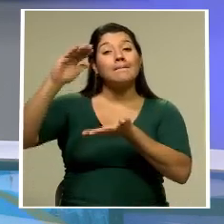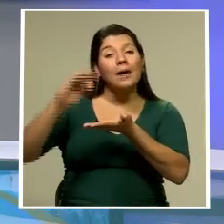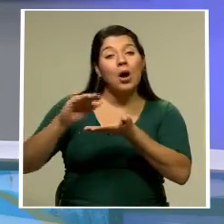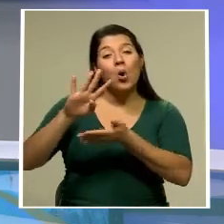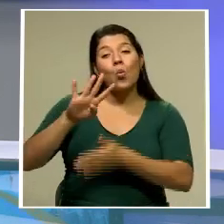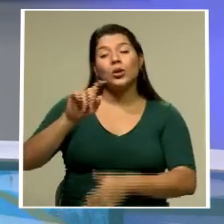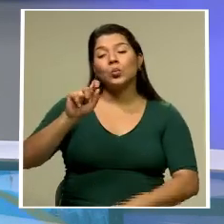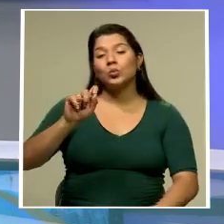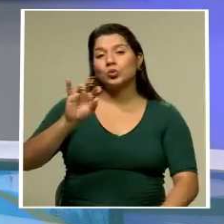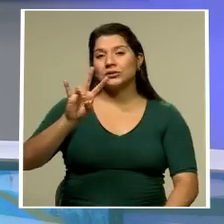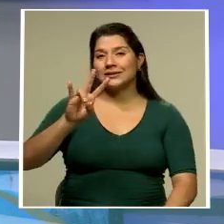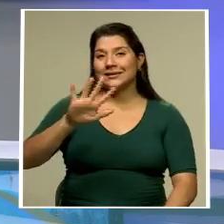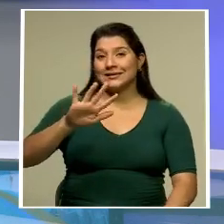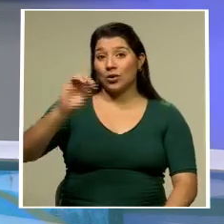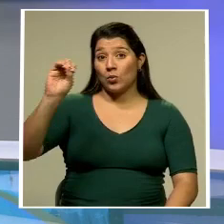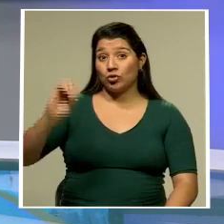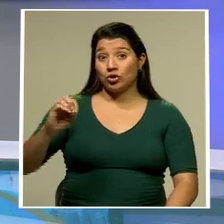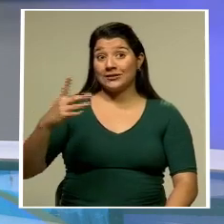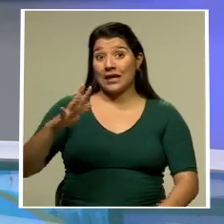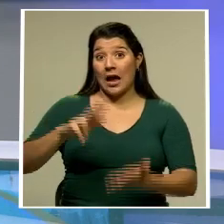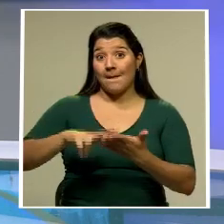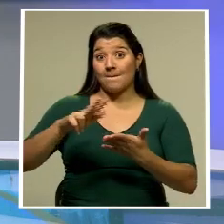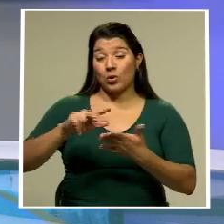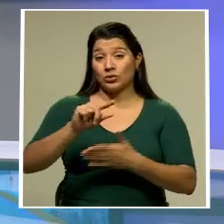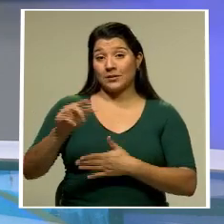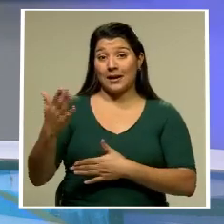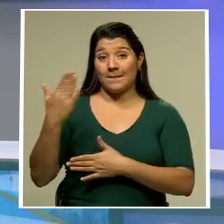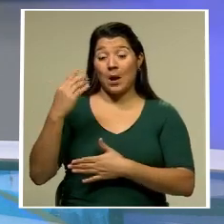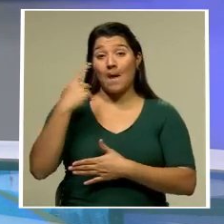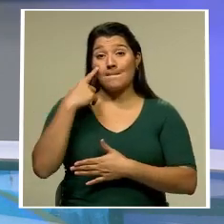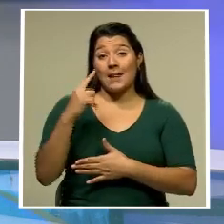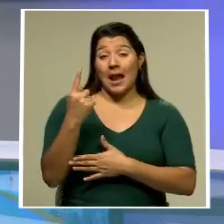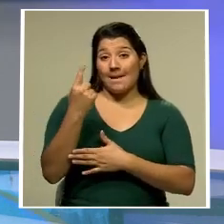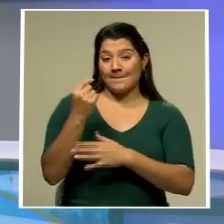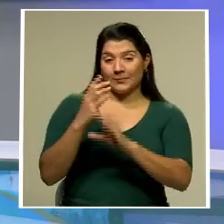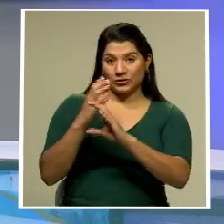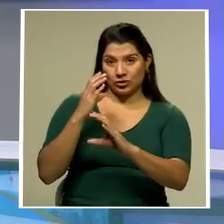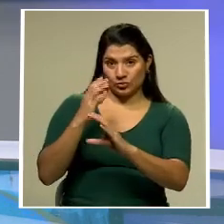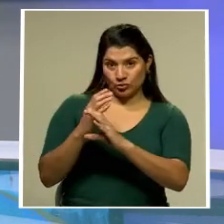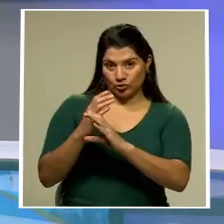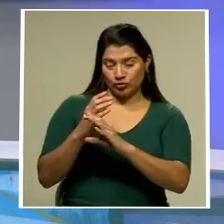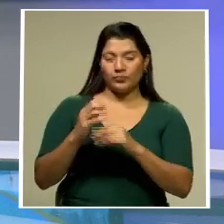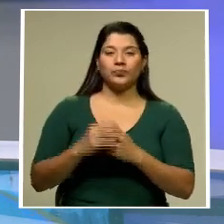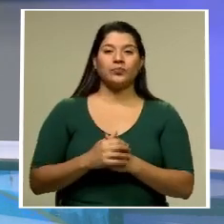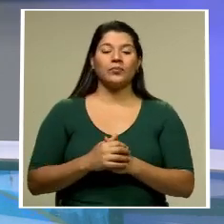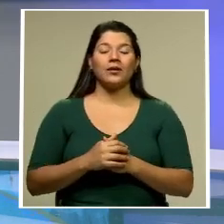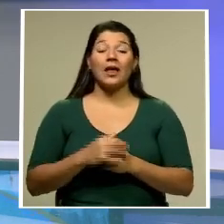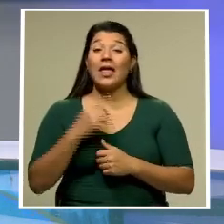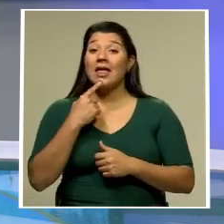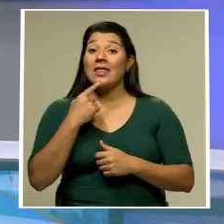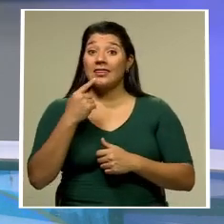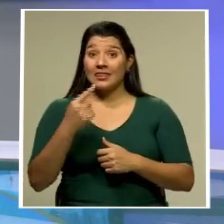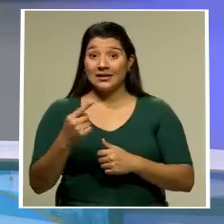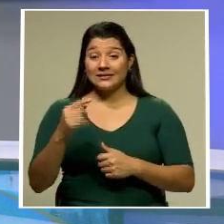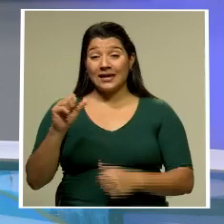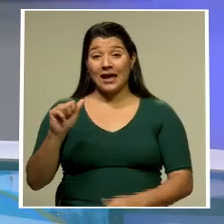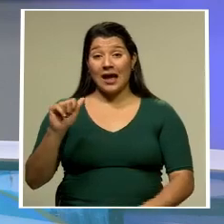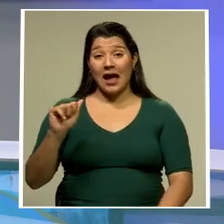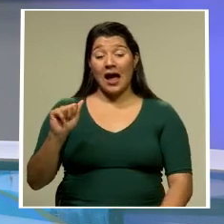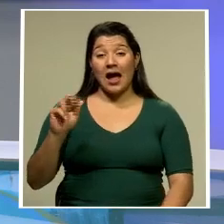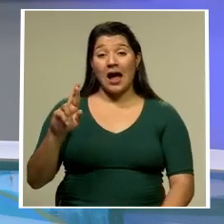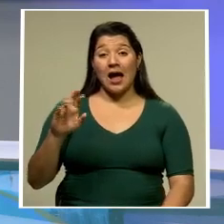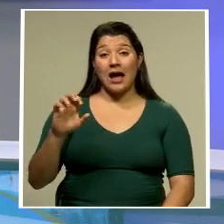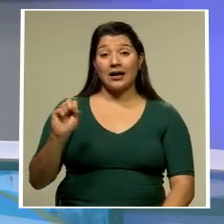4.75% que aprobó la semana anterior para tarifas de autobuses. De acuerdo con el ente regulador, la